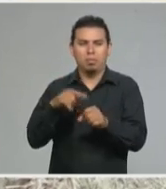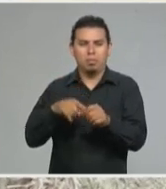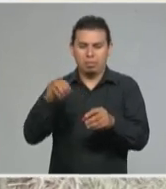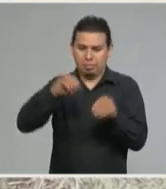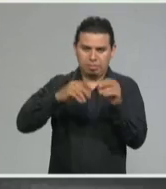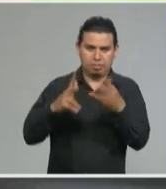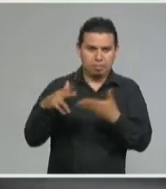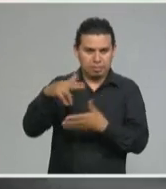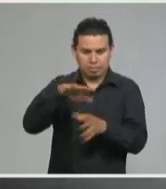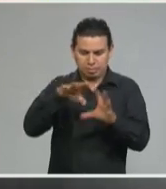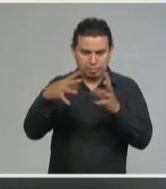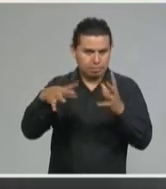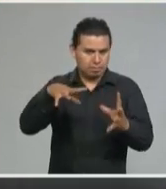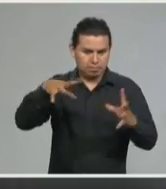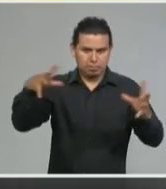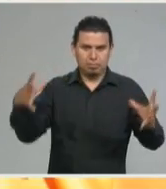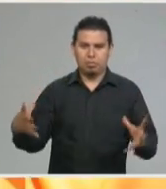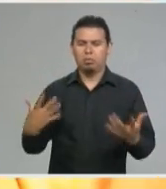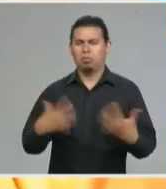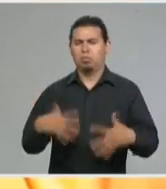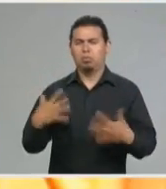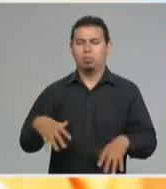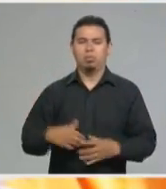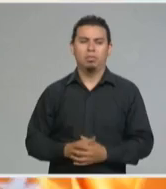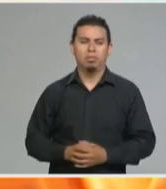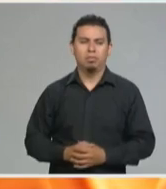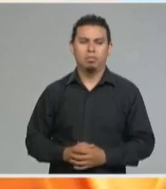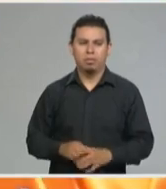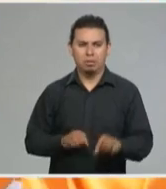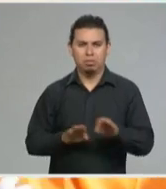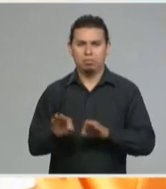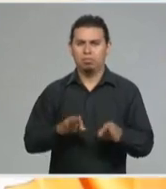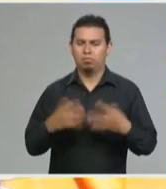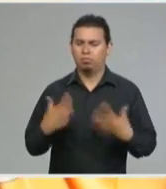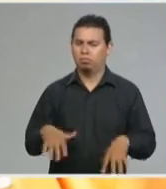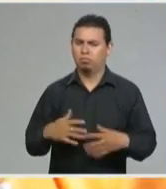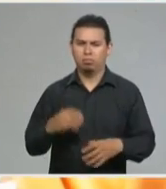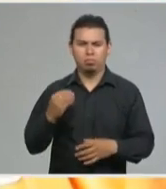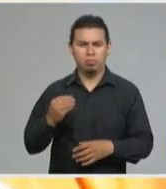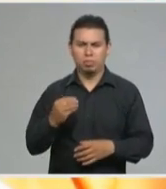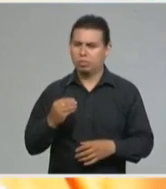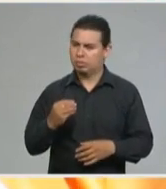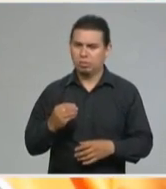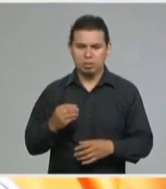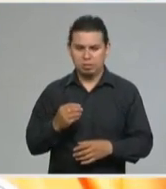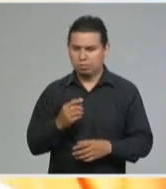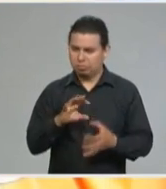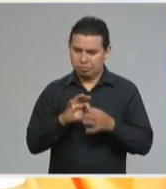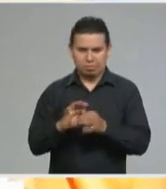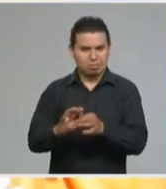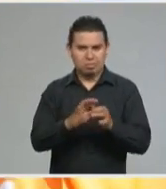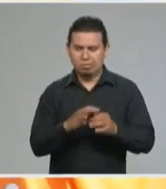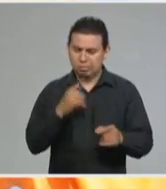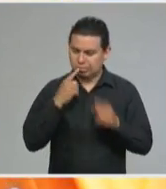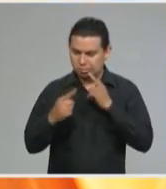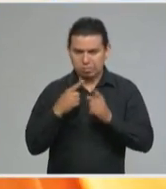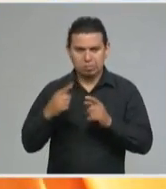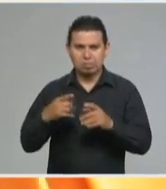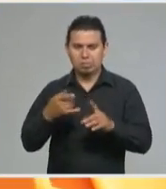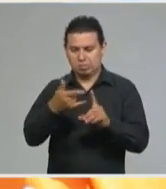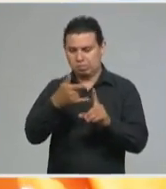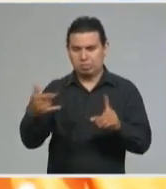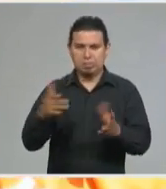crear figuras de colosal tamaño. Ese es un trabajo un tanto complicado. Hay que trabajar el papel